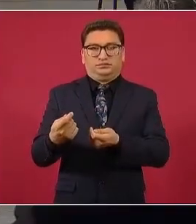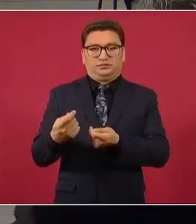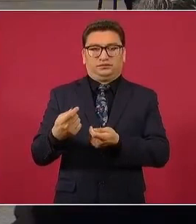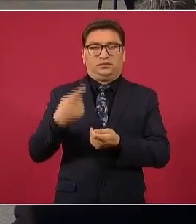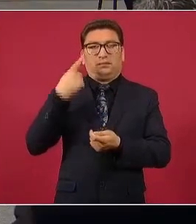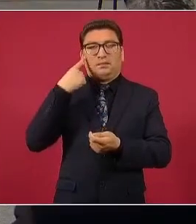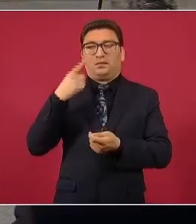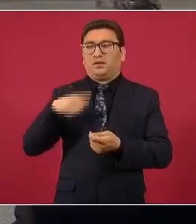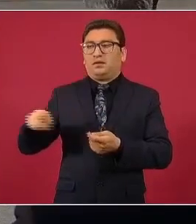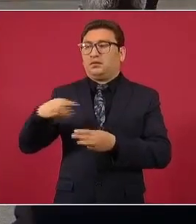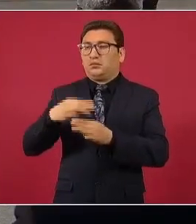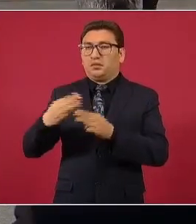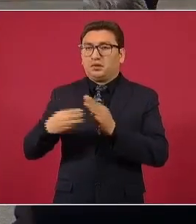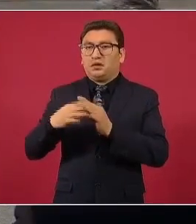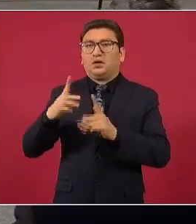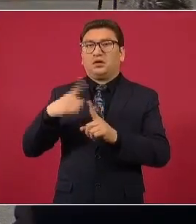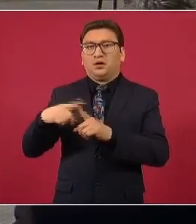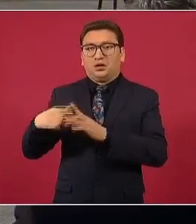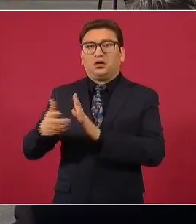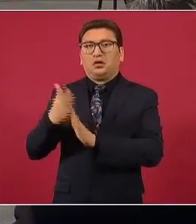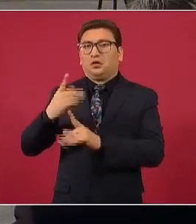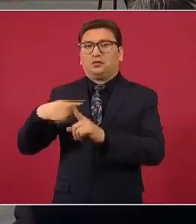materiales de construcción.